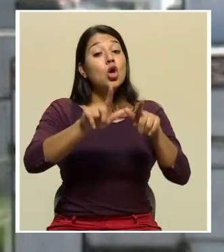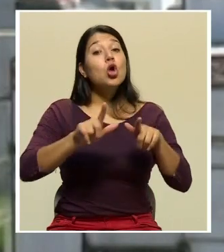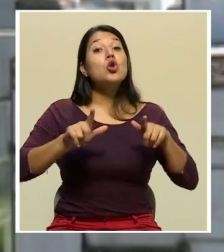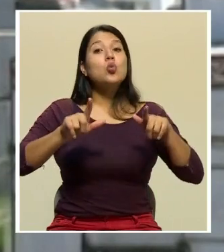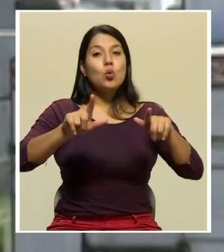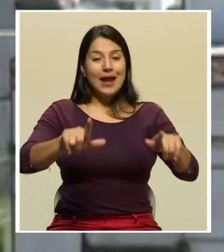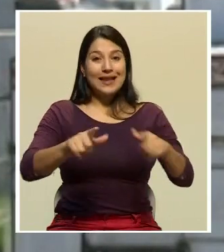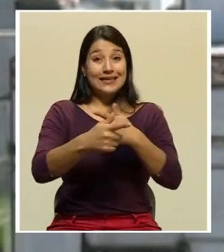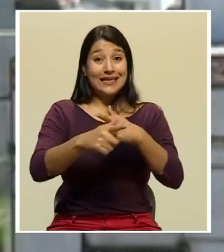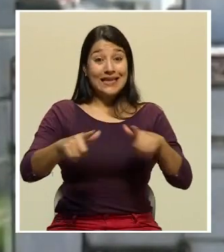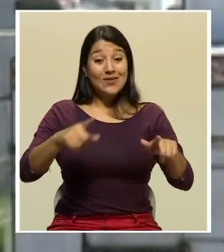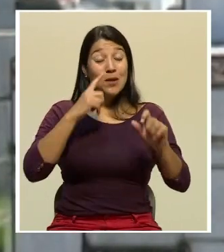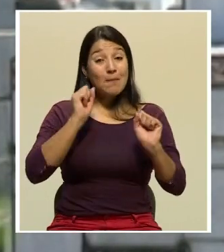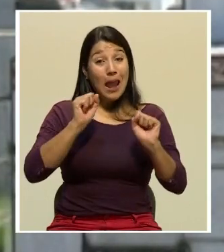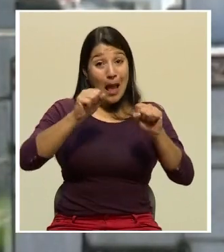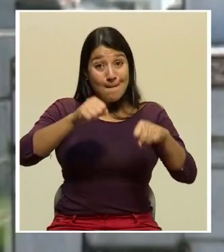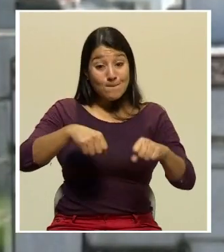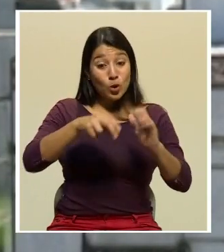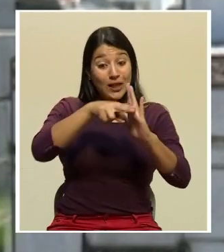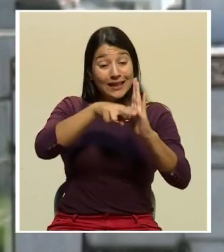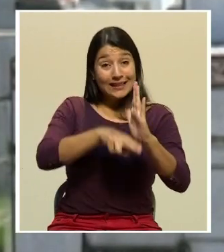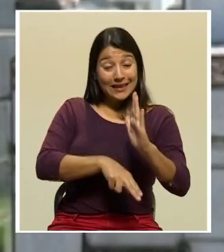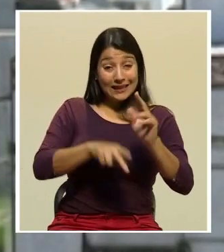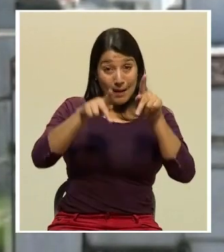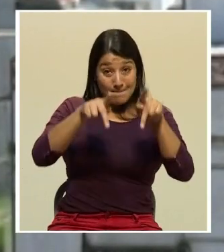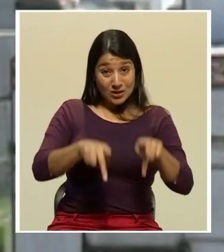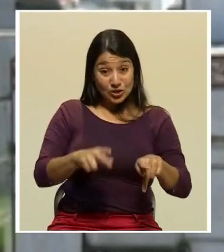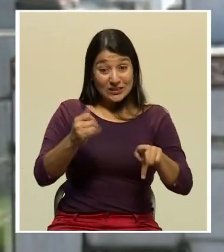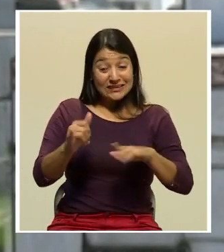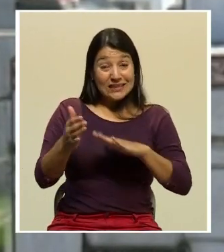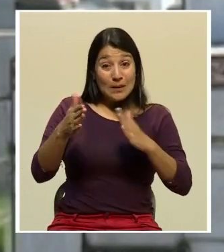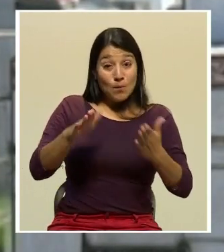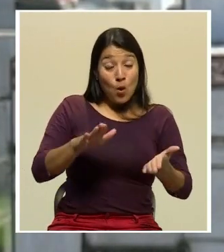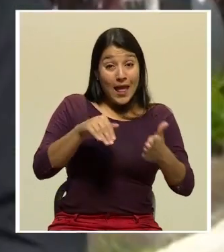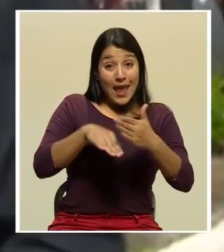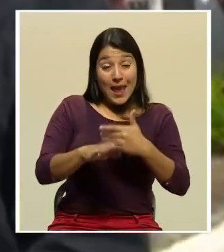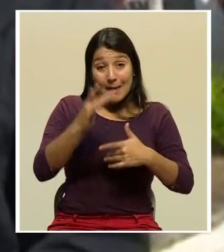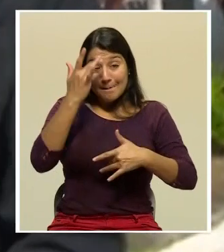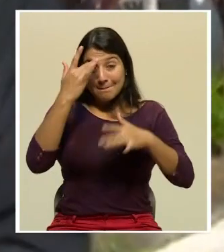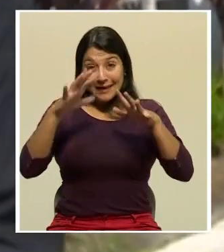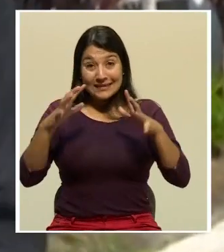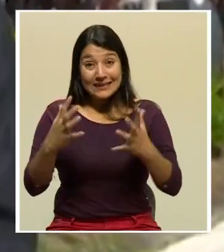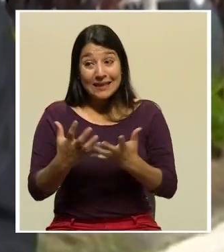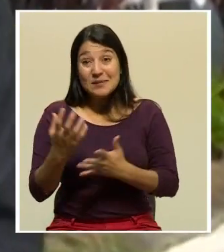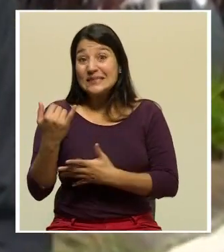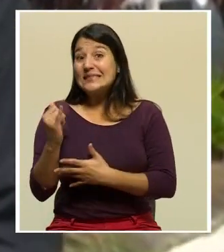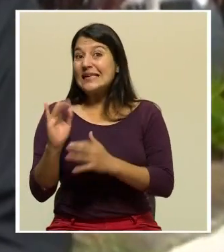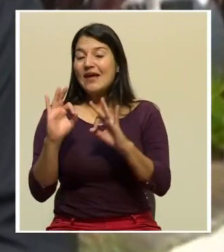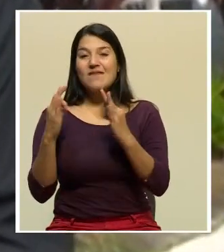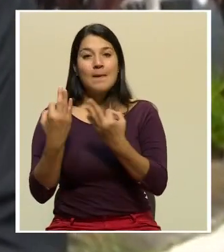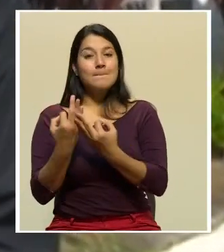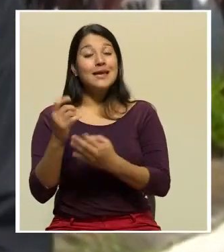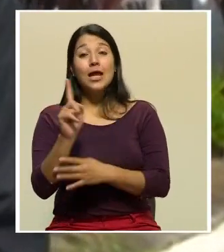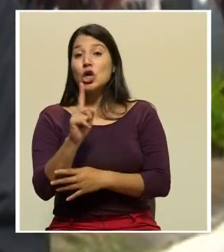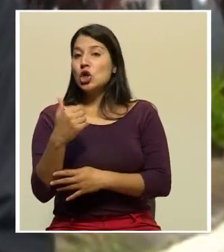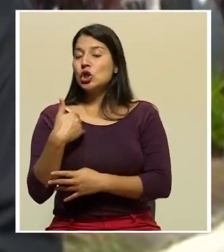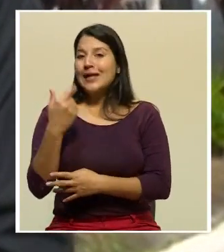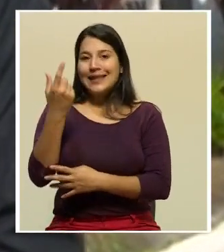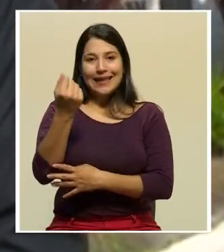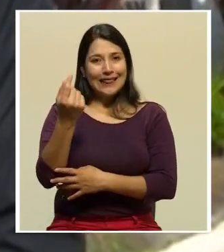en caso de una pandemia que no tengan los recursos necesarios para costear un nicho. Constantemente estamos